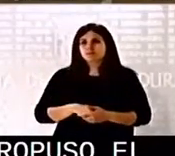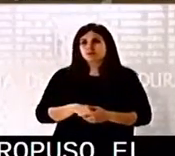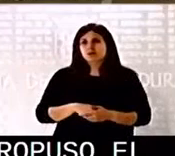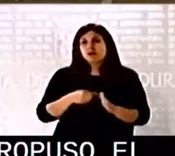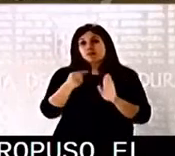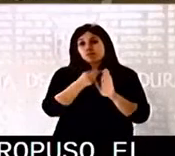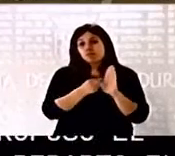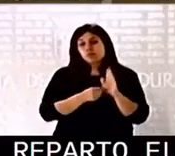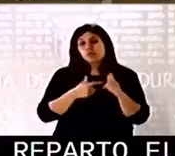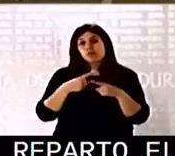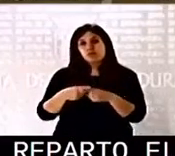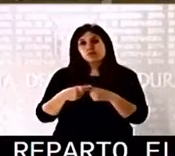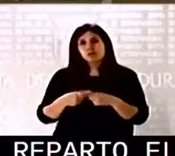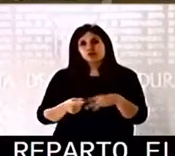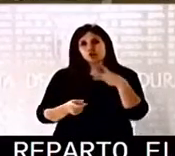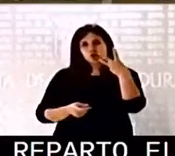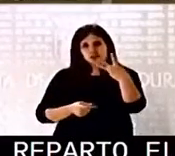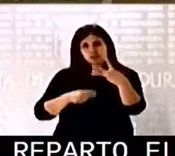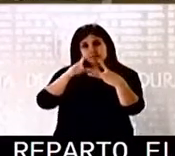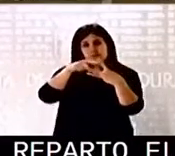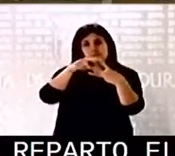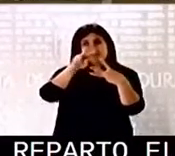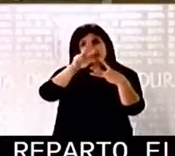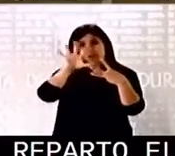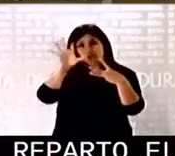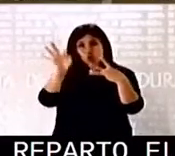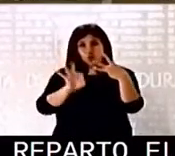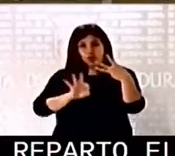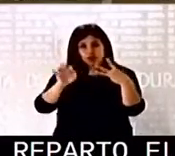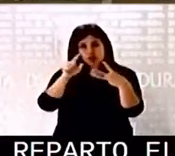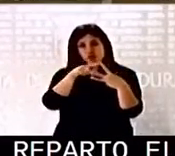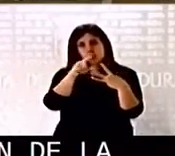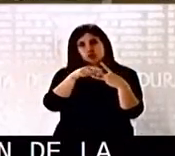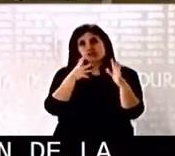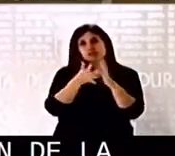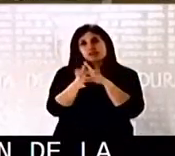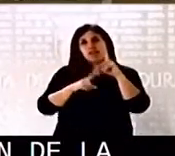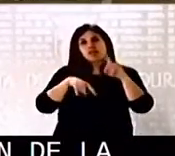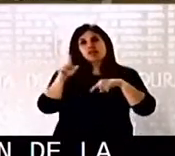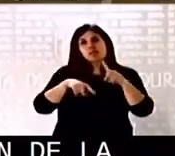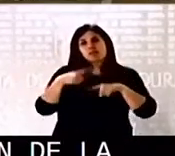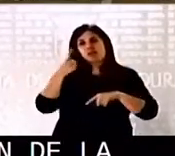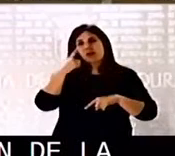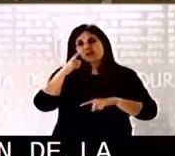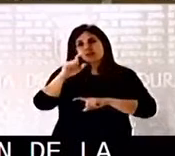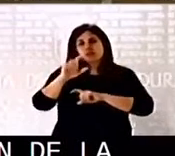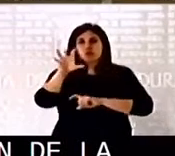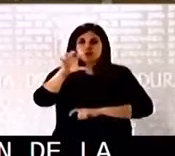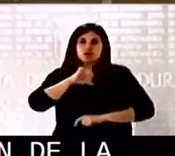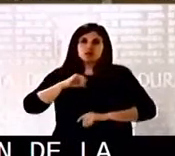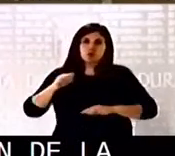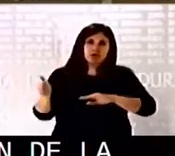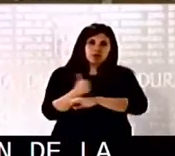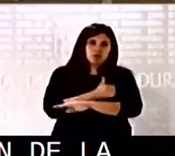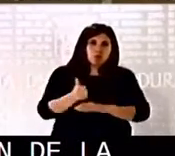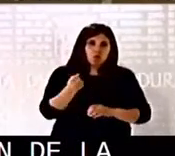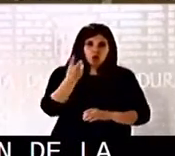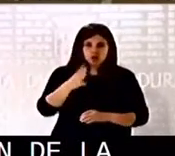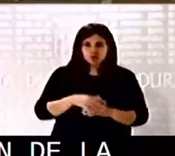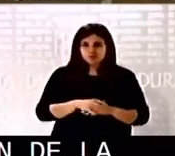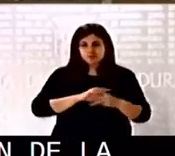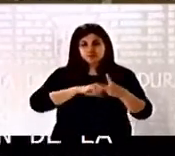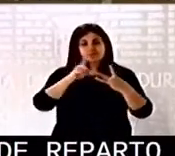El primero, que pesa un 25%, es la población de la comunidad autónoma. El segundo criterio de reparto, que